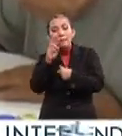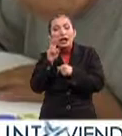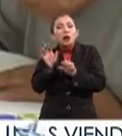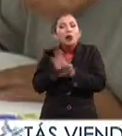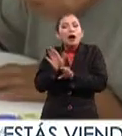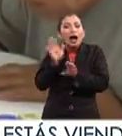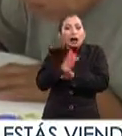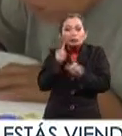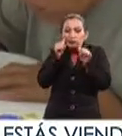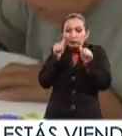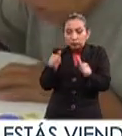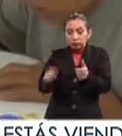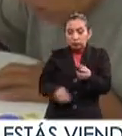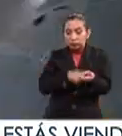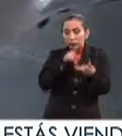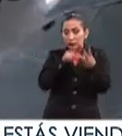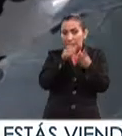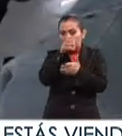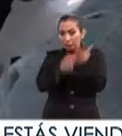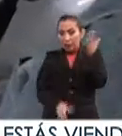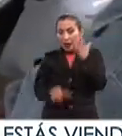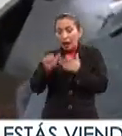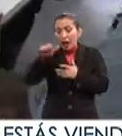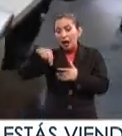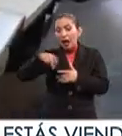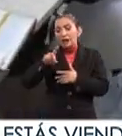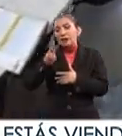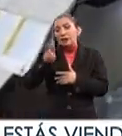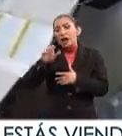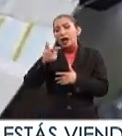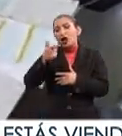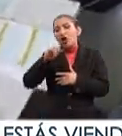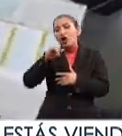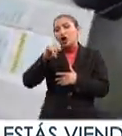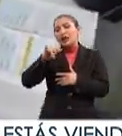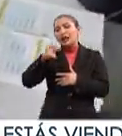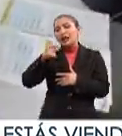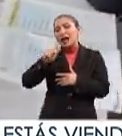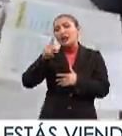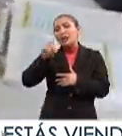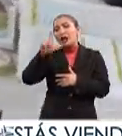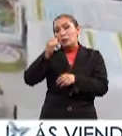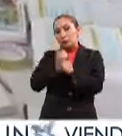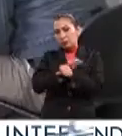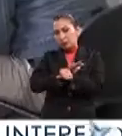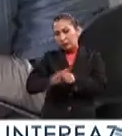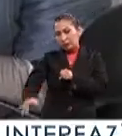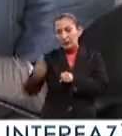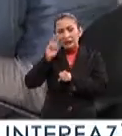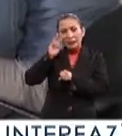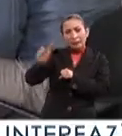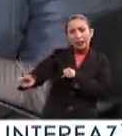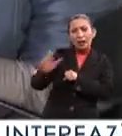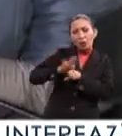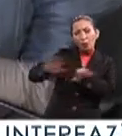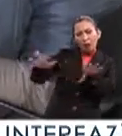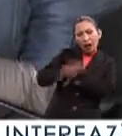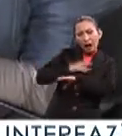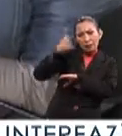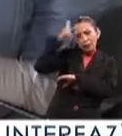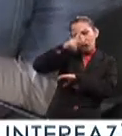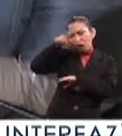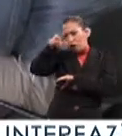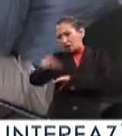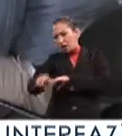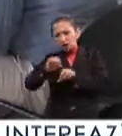delimitarlo. En el tercer capítulo, Andragogía de lo imposible, se reflexiona sobre las realidades cambiantes en lo social y psicológico de